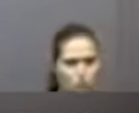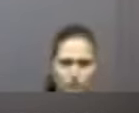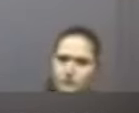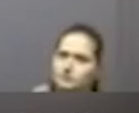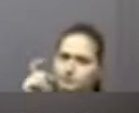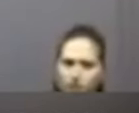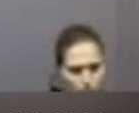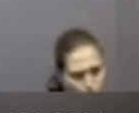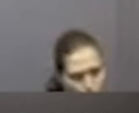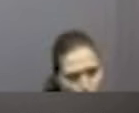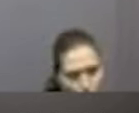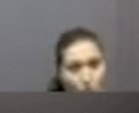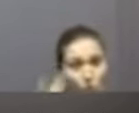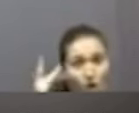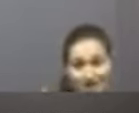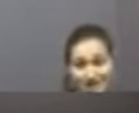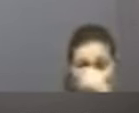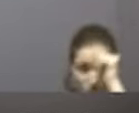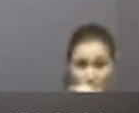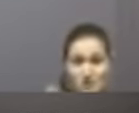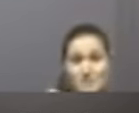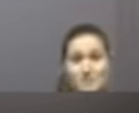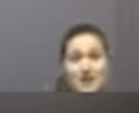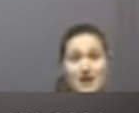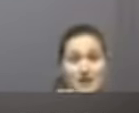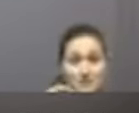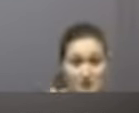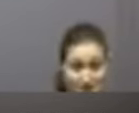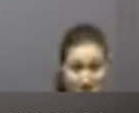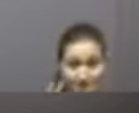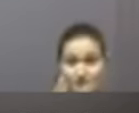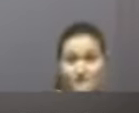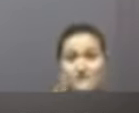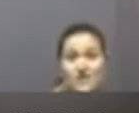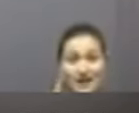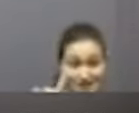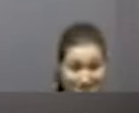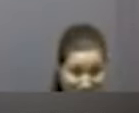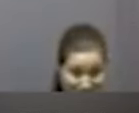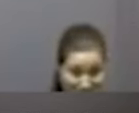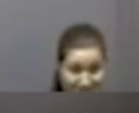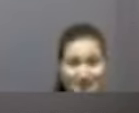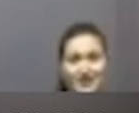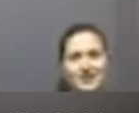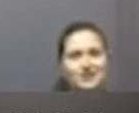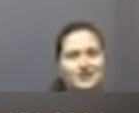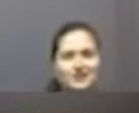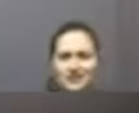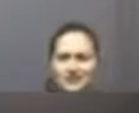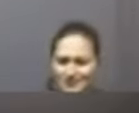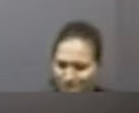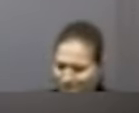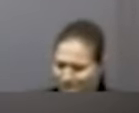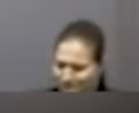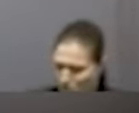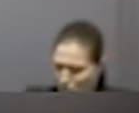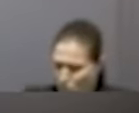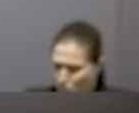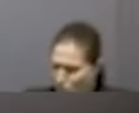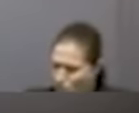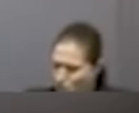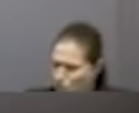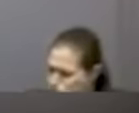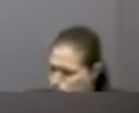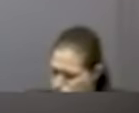ver breve no hay imag apoyo el presidente de la república minader anunció este pasado